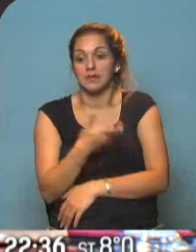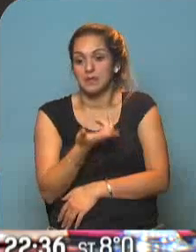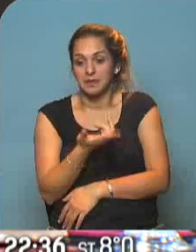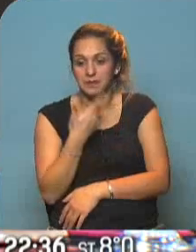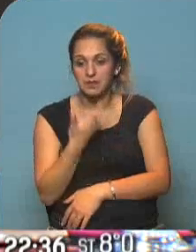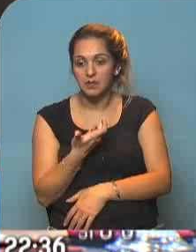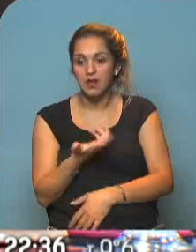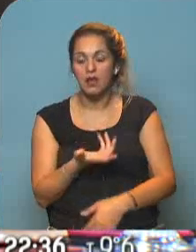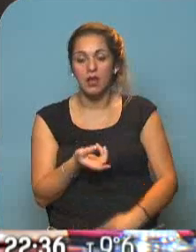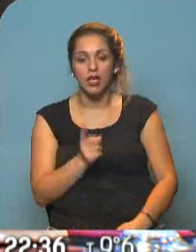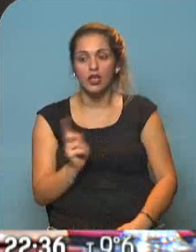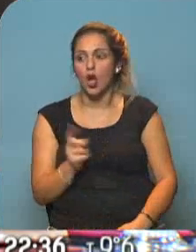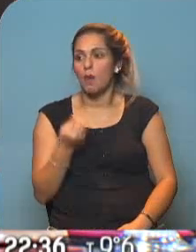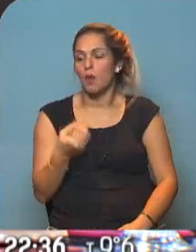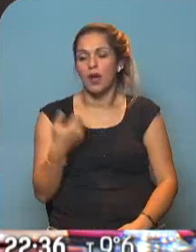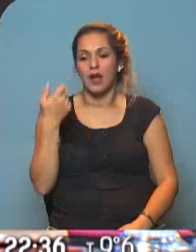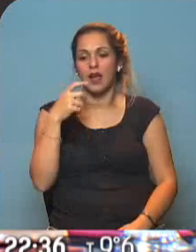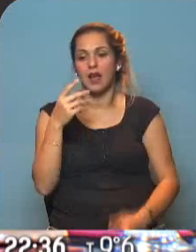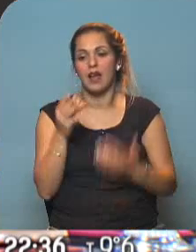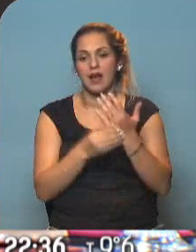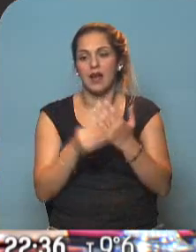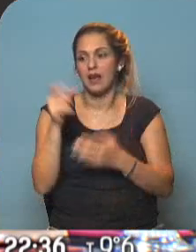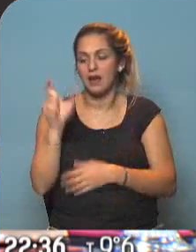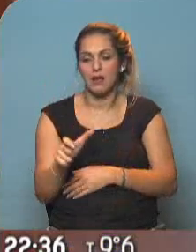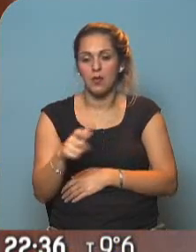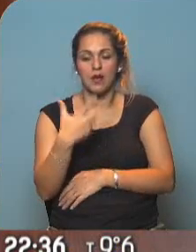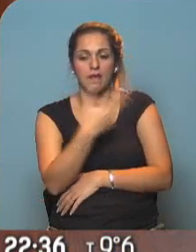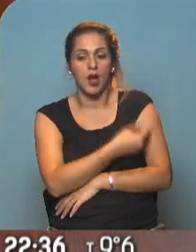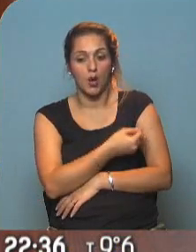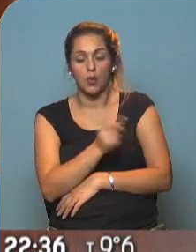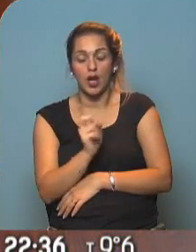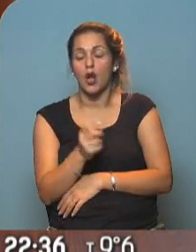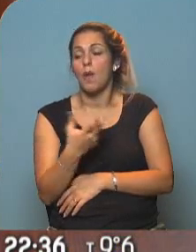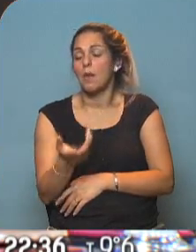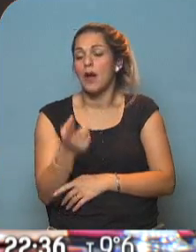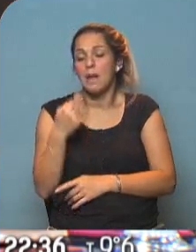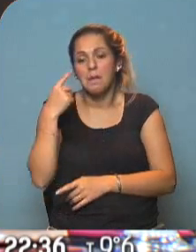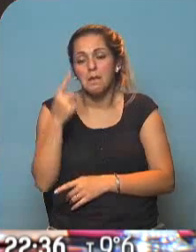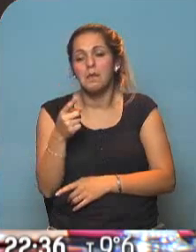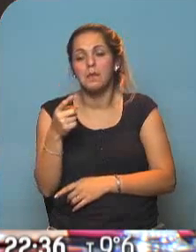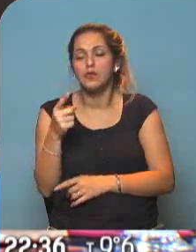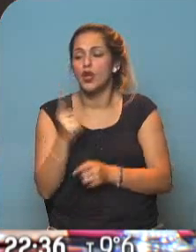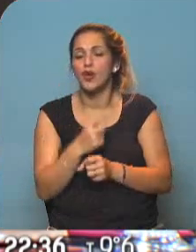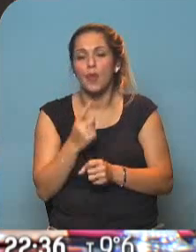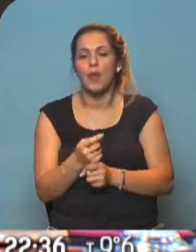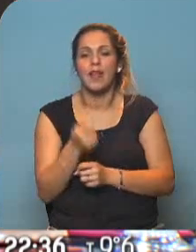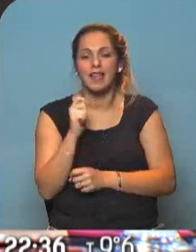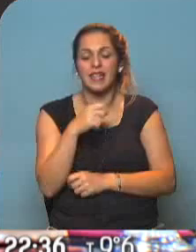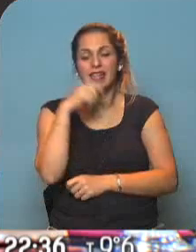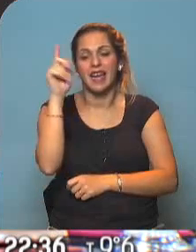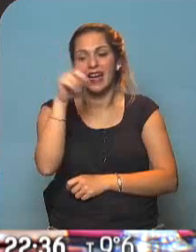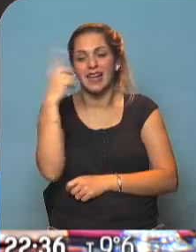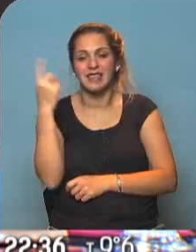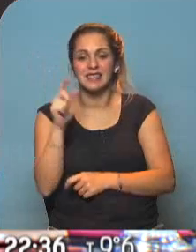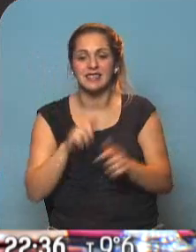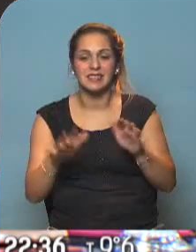Y no porque ella sea particularmente antivacunas, aclara, sino porque cree que no puede ser el Estado el que regule eso, sino que son los